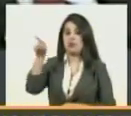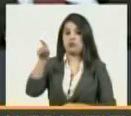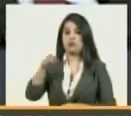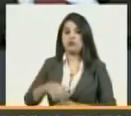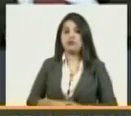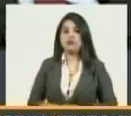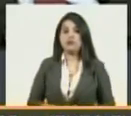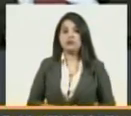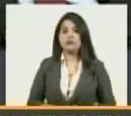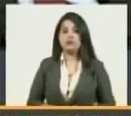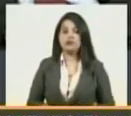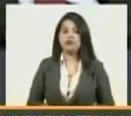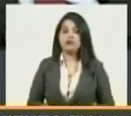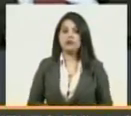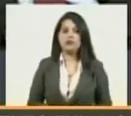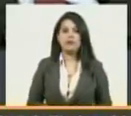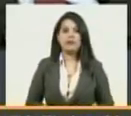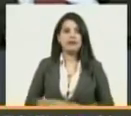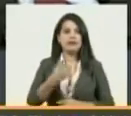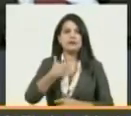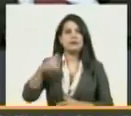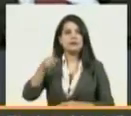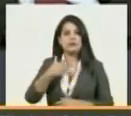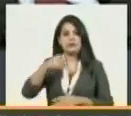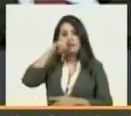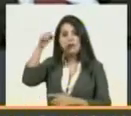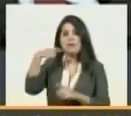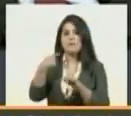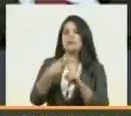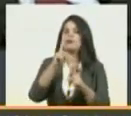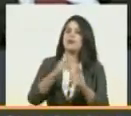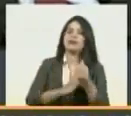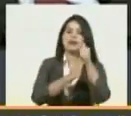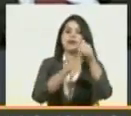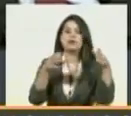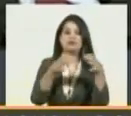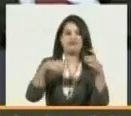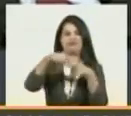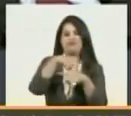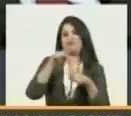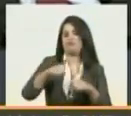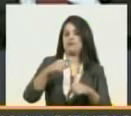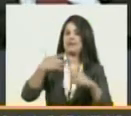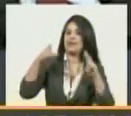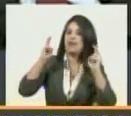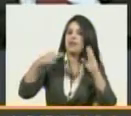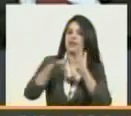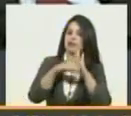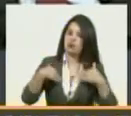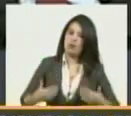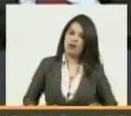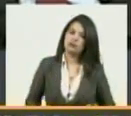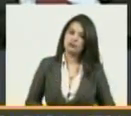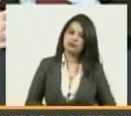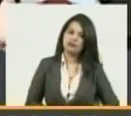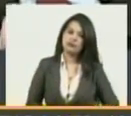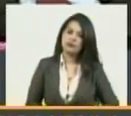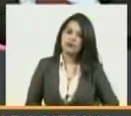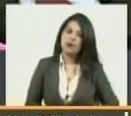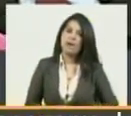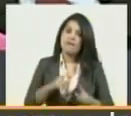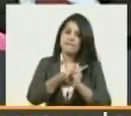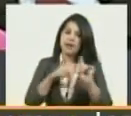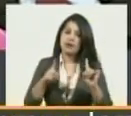liderazgo de la Revolución Bolivariana, del liderazgo del modelo inclusivo en materia de derechos humanos. ¿Pero qué puede